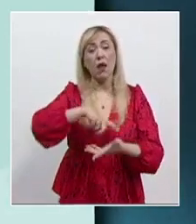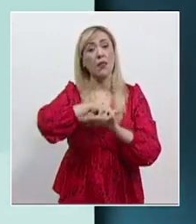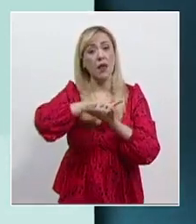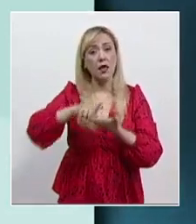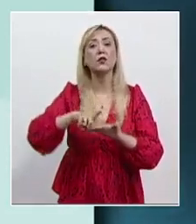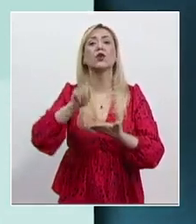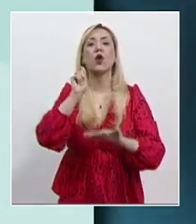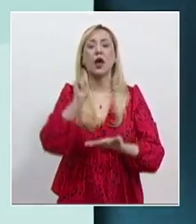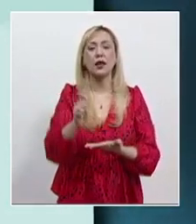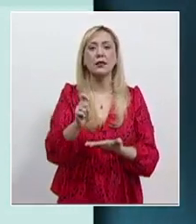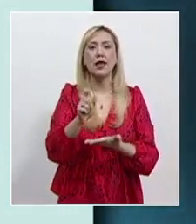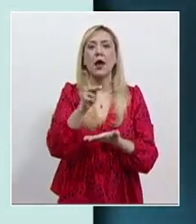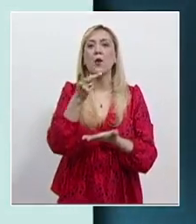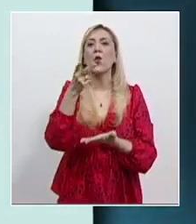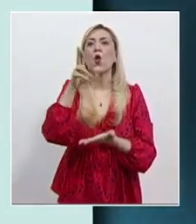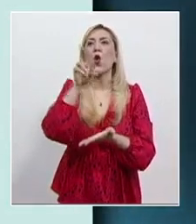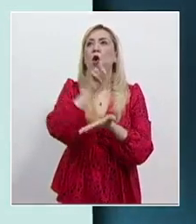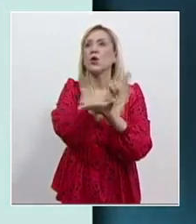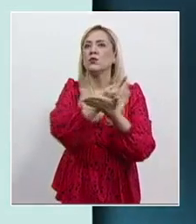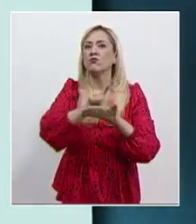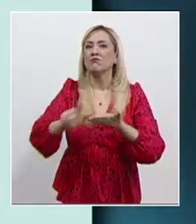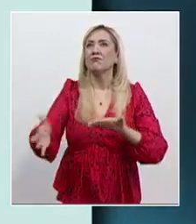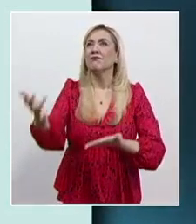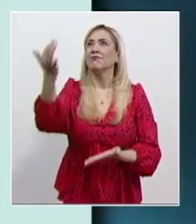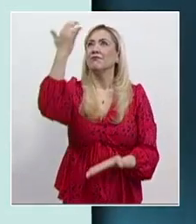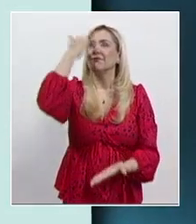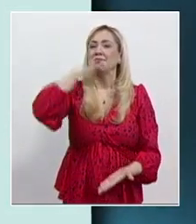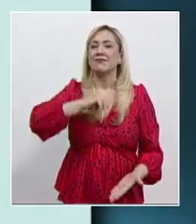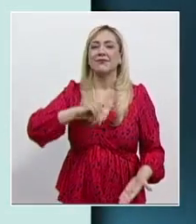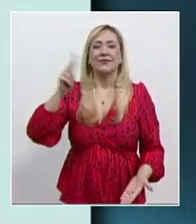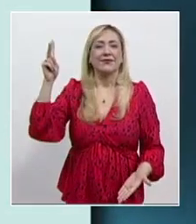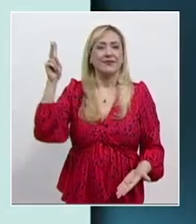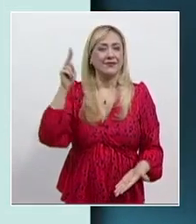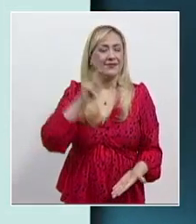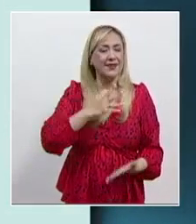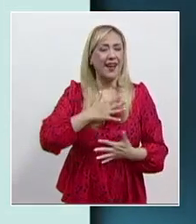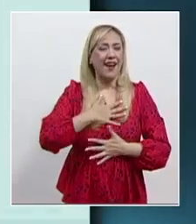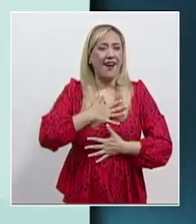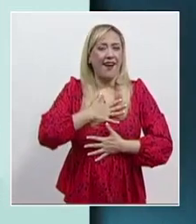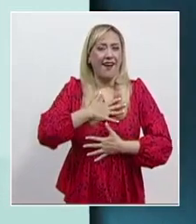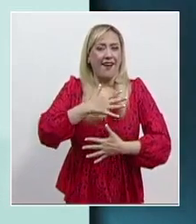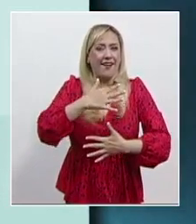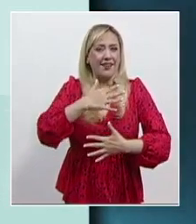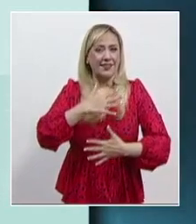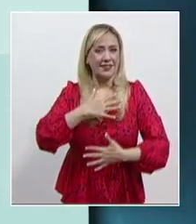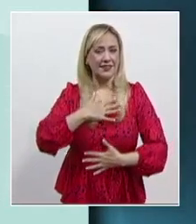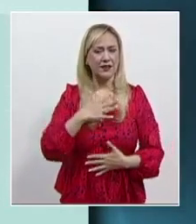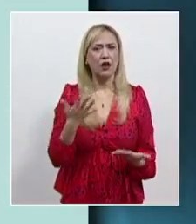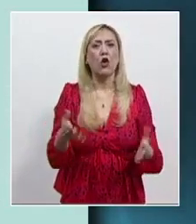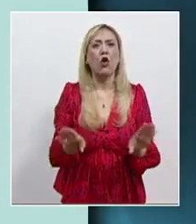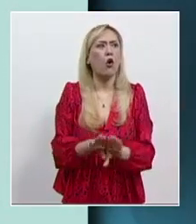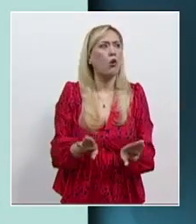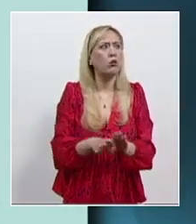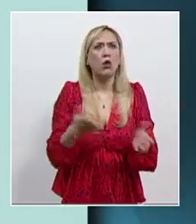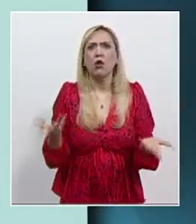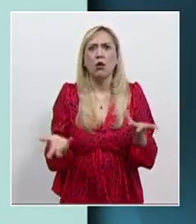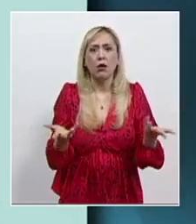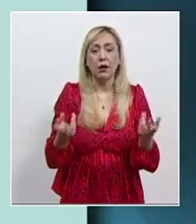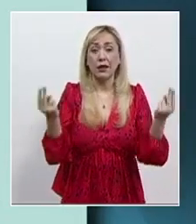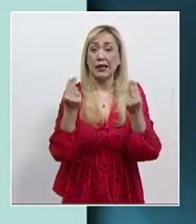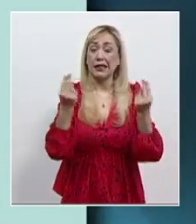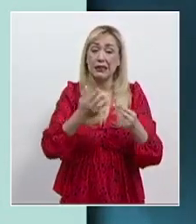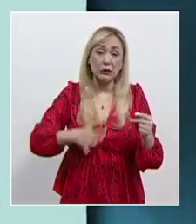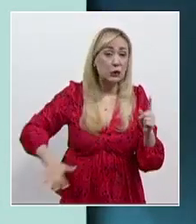y Derechos Humanos de la Suprema Corte explicó en sus redes sociales. Señala que para hacerlo efectivo es necesario actuar en todos